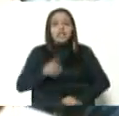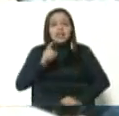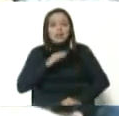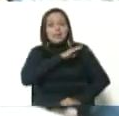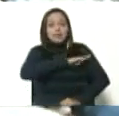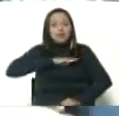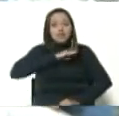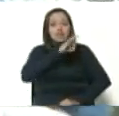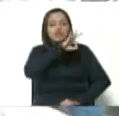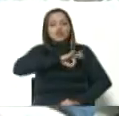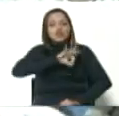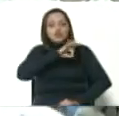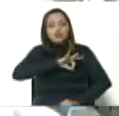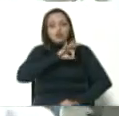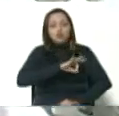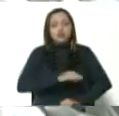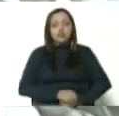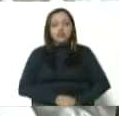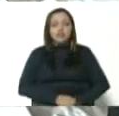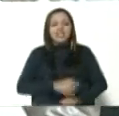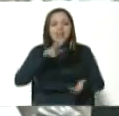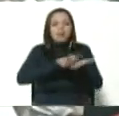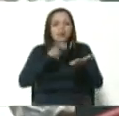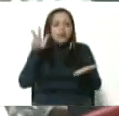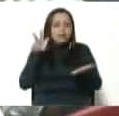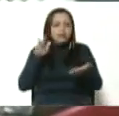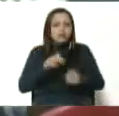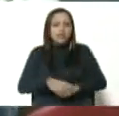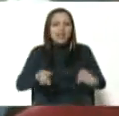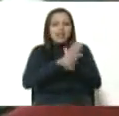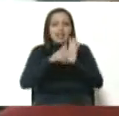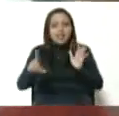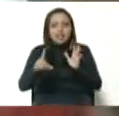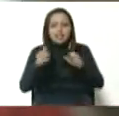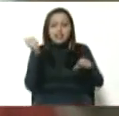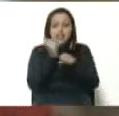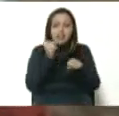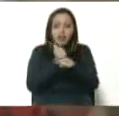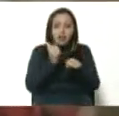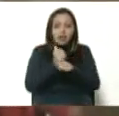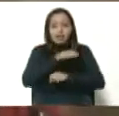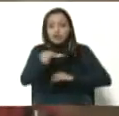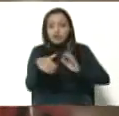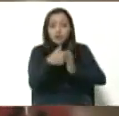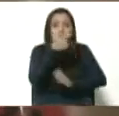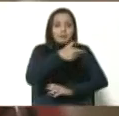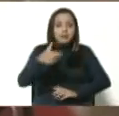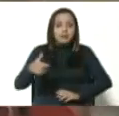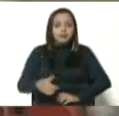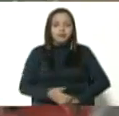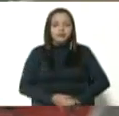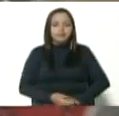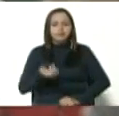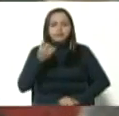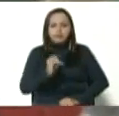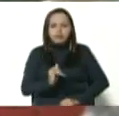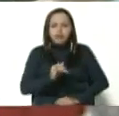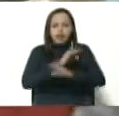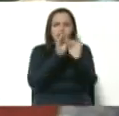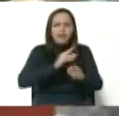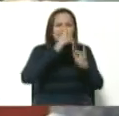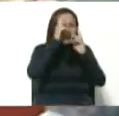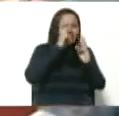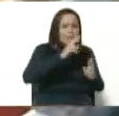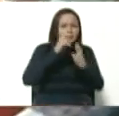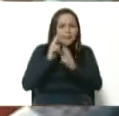sociales y de la aprobación de la Ley Orgánica del Trabajo y los Trabajadores, una situación de respeto